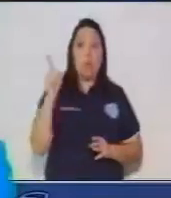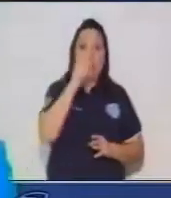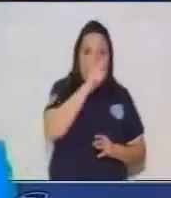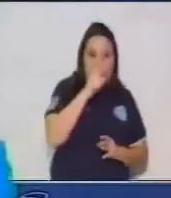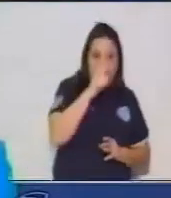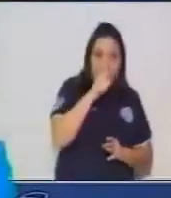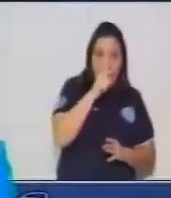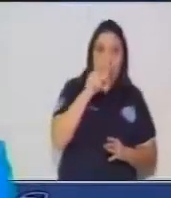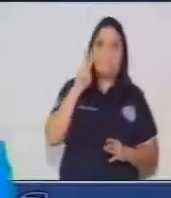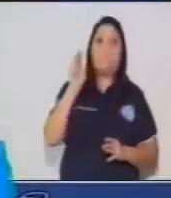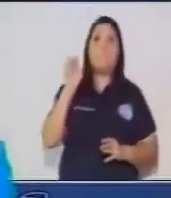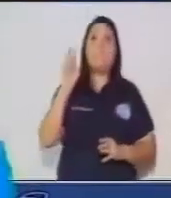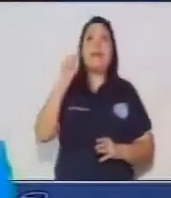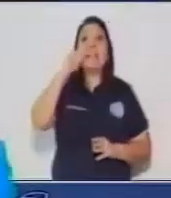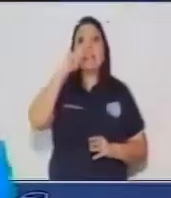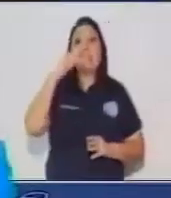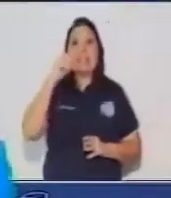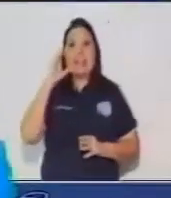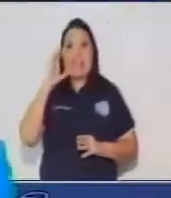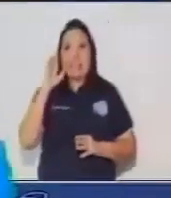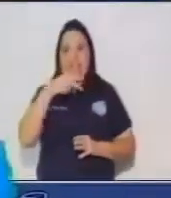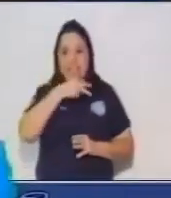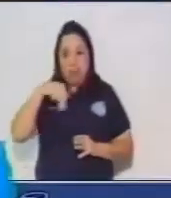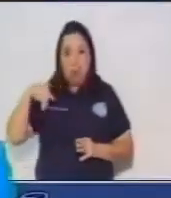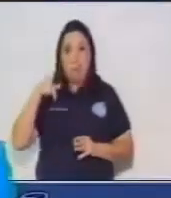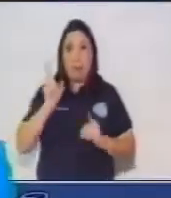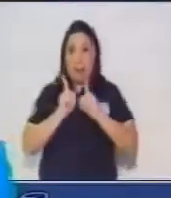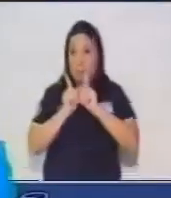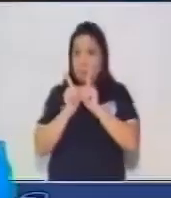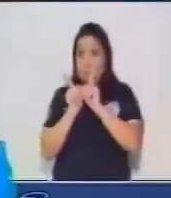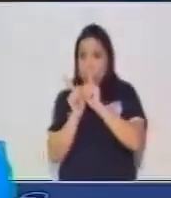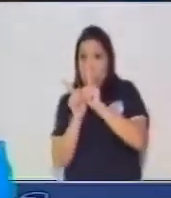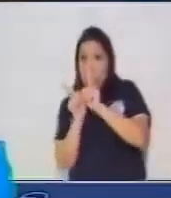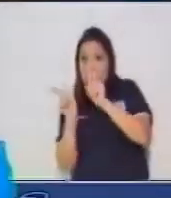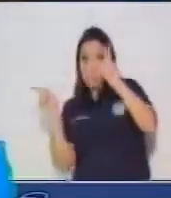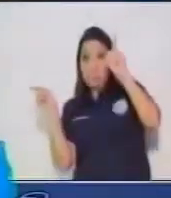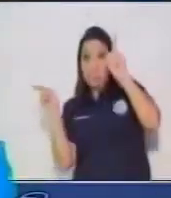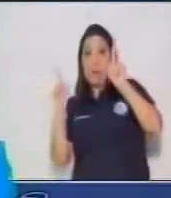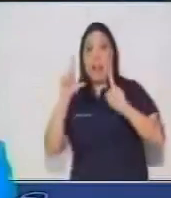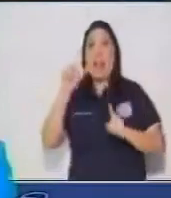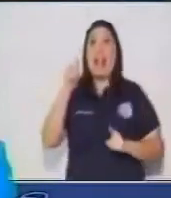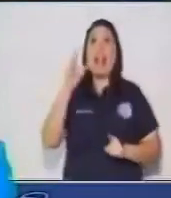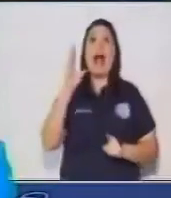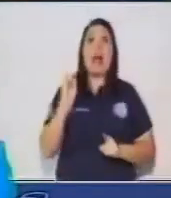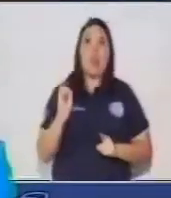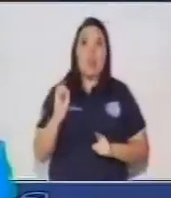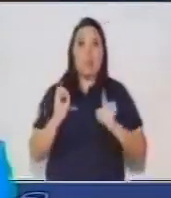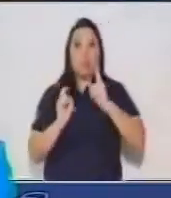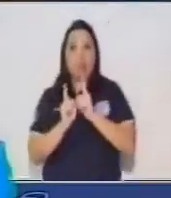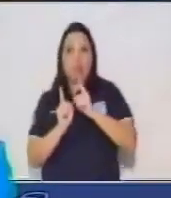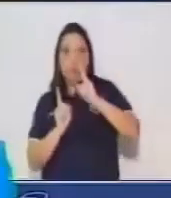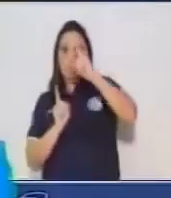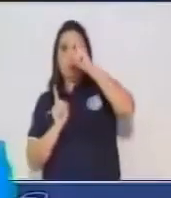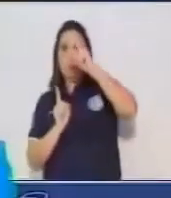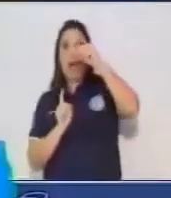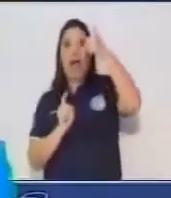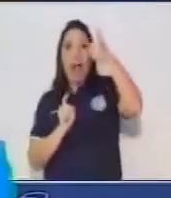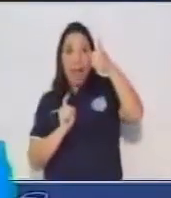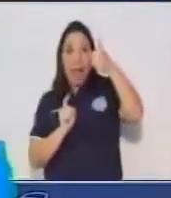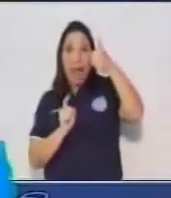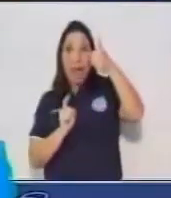mi vértice y estos son los lados. Entonces, este es mi lado A, puedo